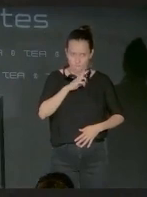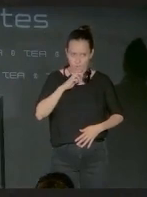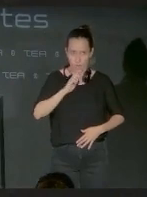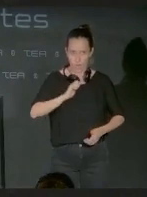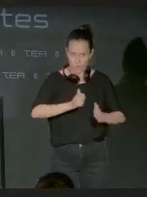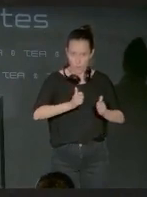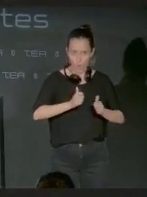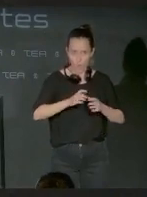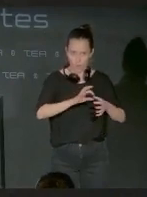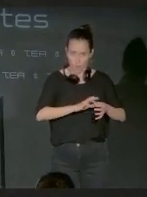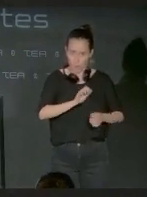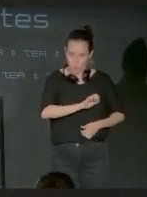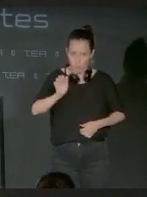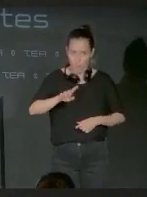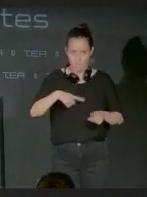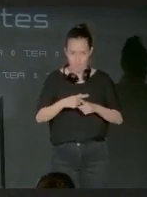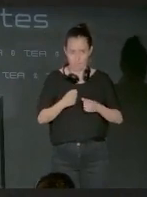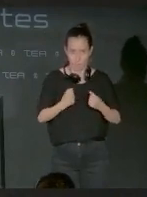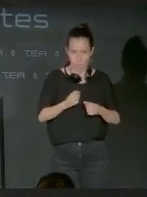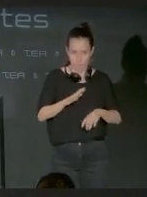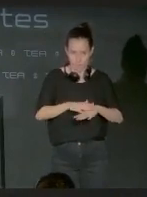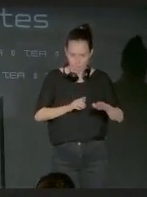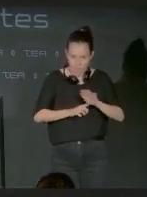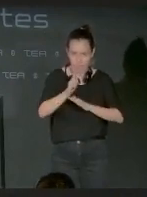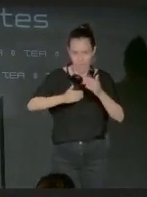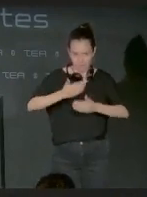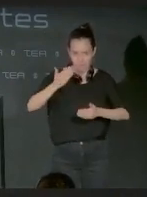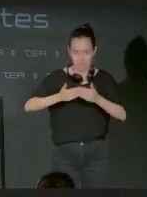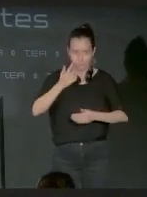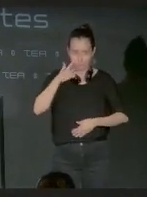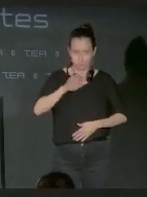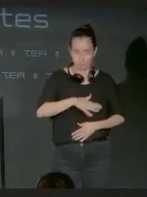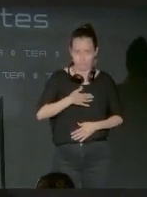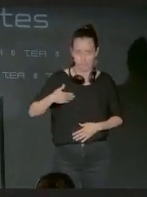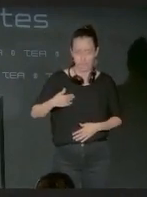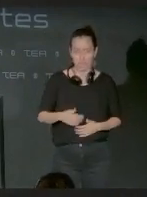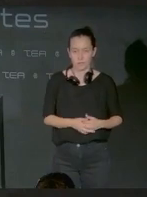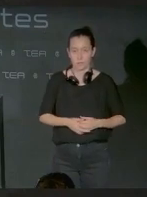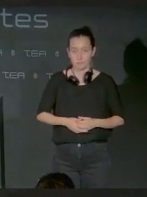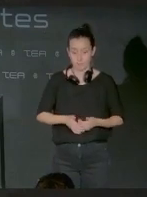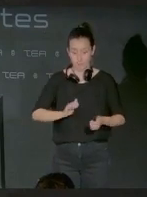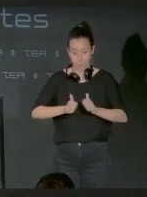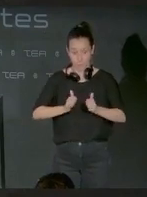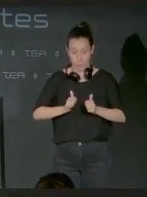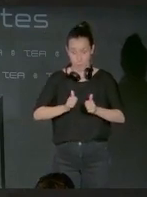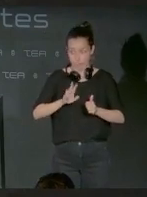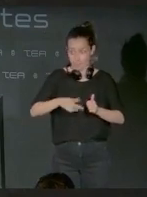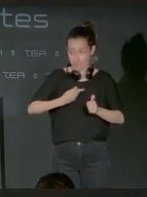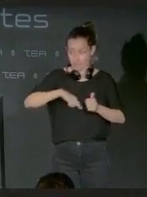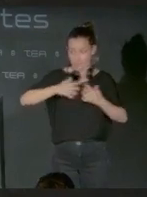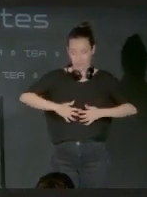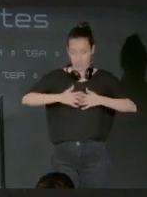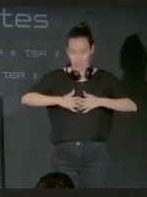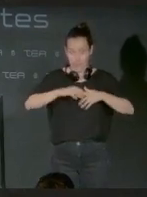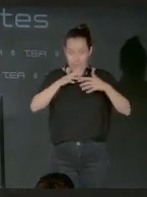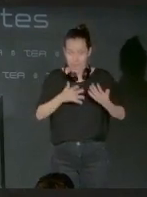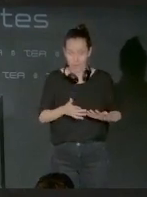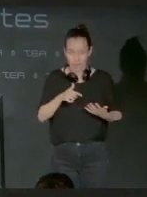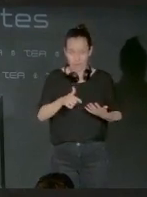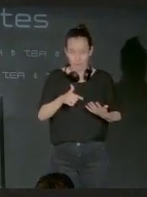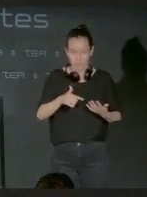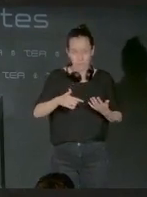y su potencial de crecimiento Innovación el videojuego nuestra industria es ahora mismo uno de